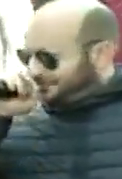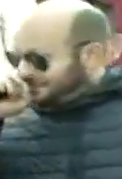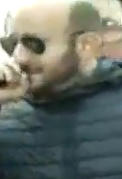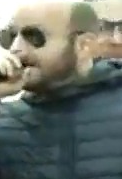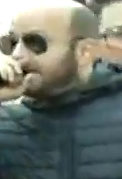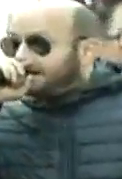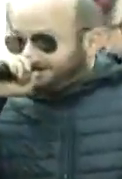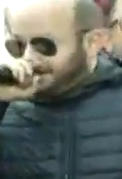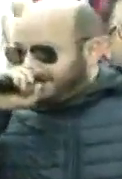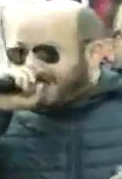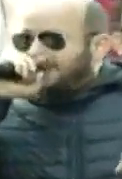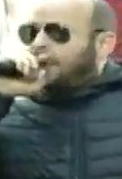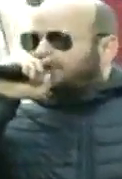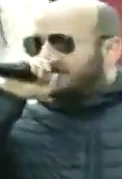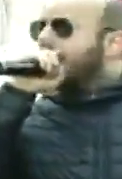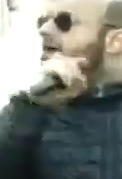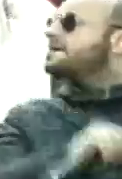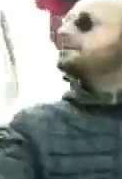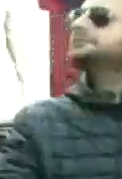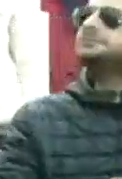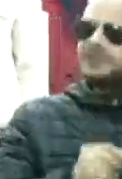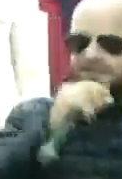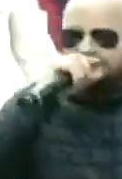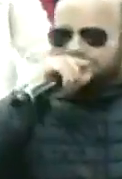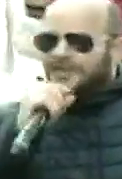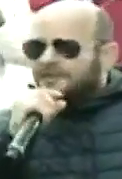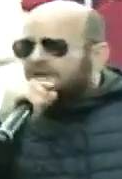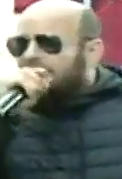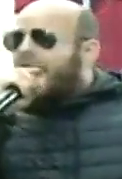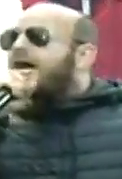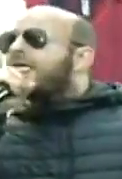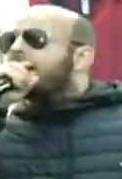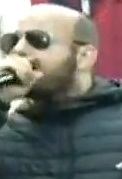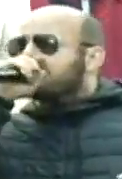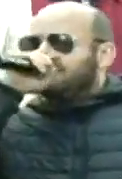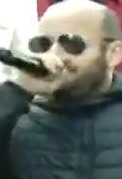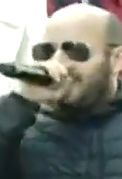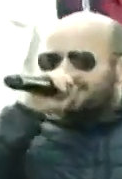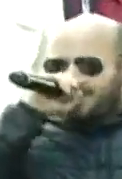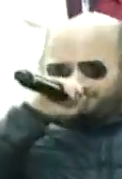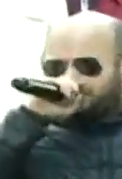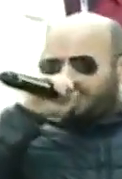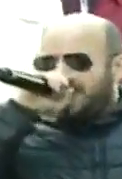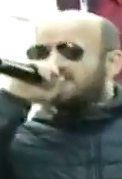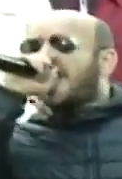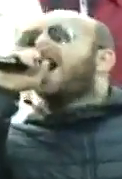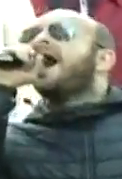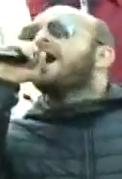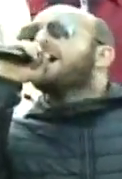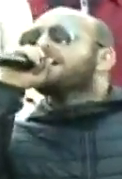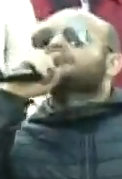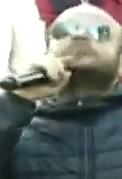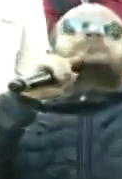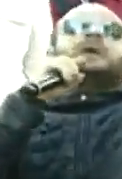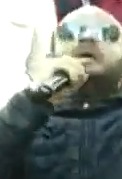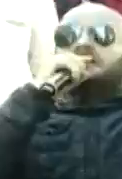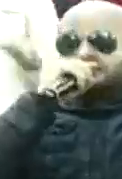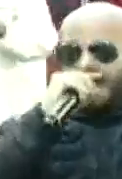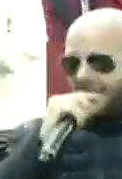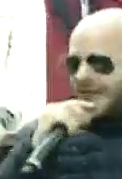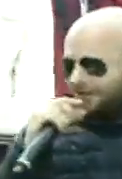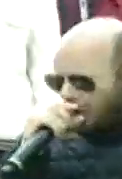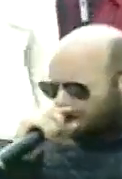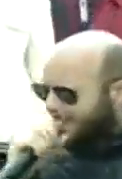social, de inclusión a la juventud venezolana, que en otrora, cuando lo compara con la